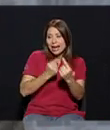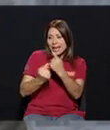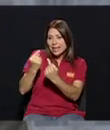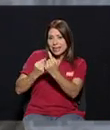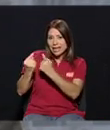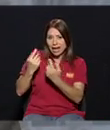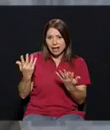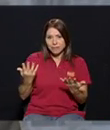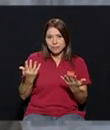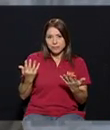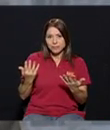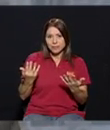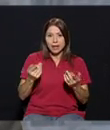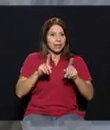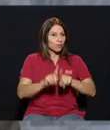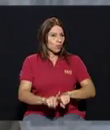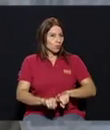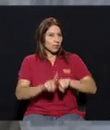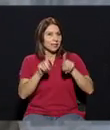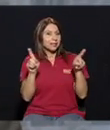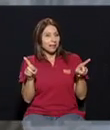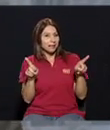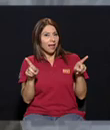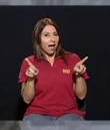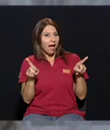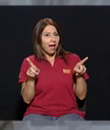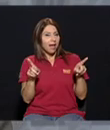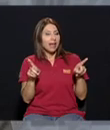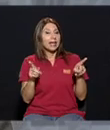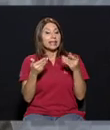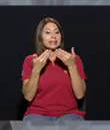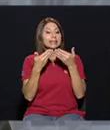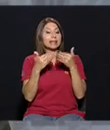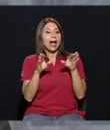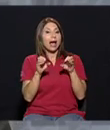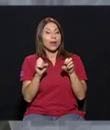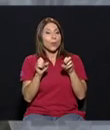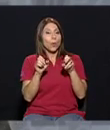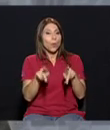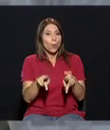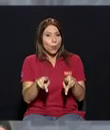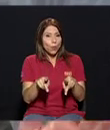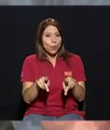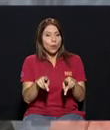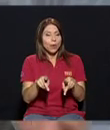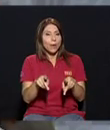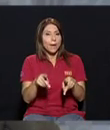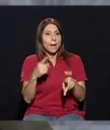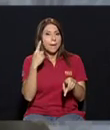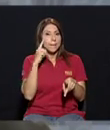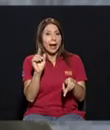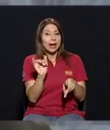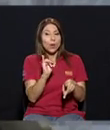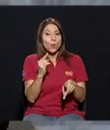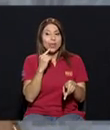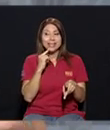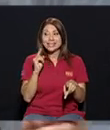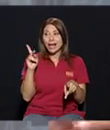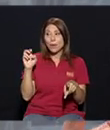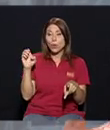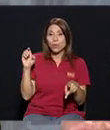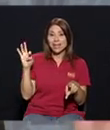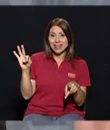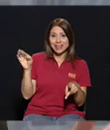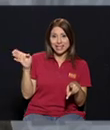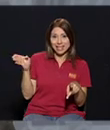de la sociedad se nos puede hacer. Y otra muy distinta es abrir portillos para que, como decía el licenciado Baudrit, y